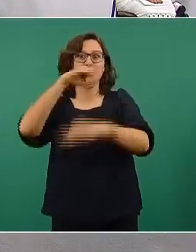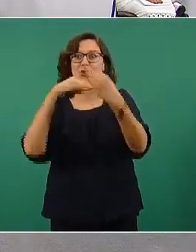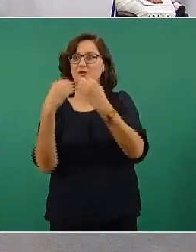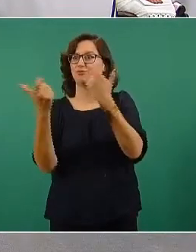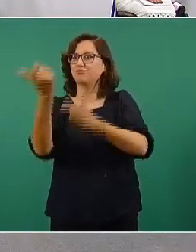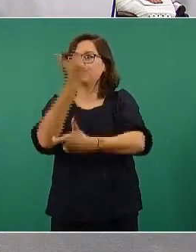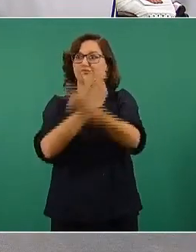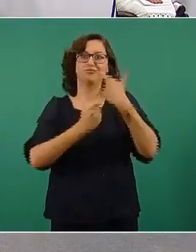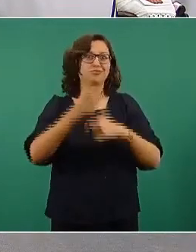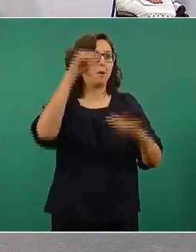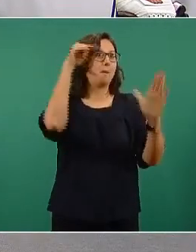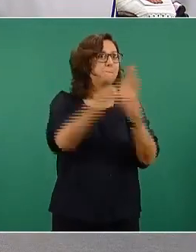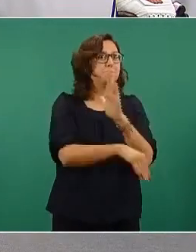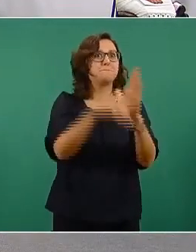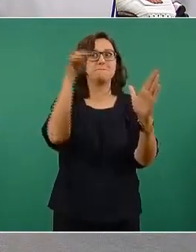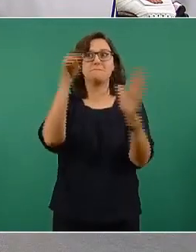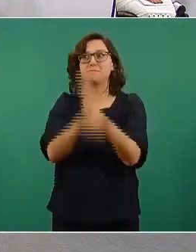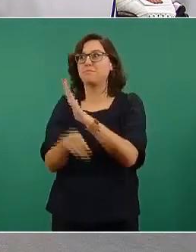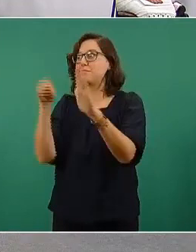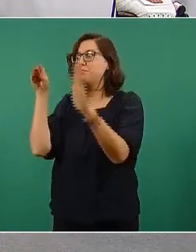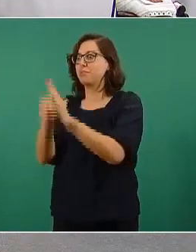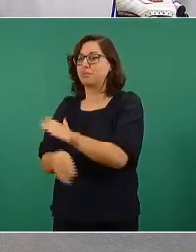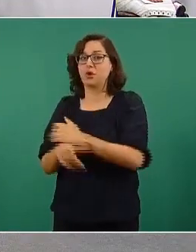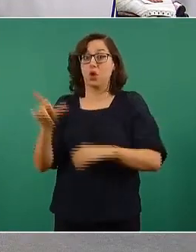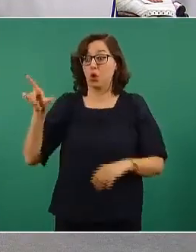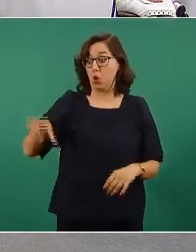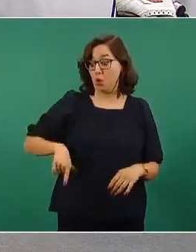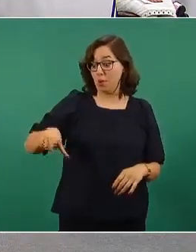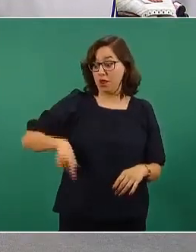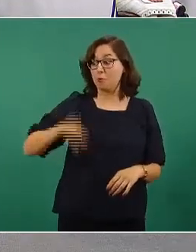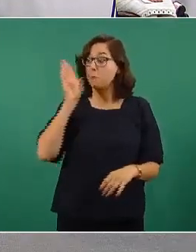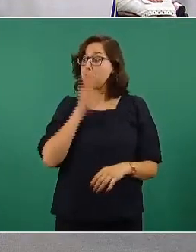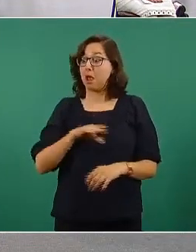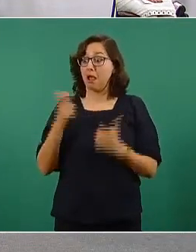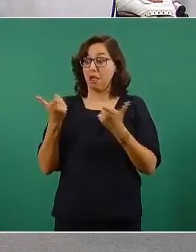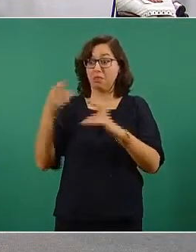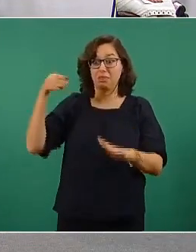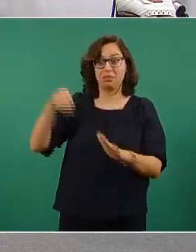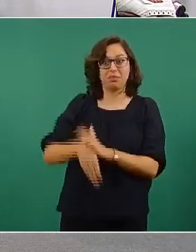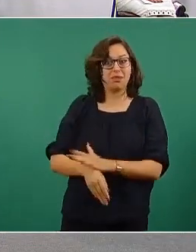también se tiene que aclarar. Entonces,